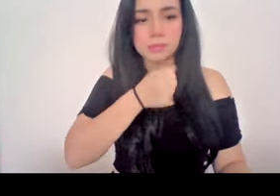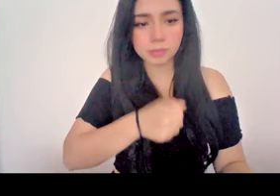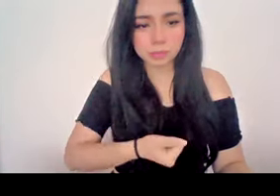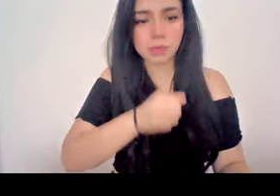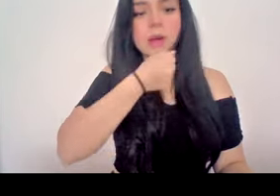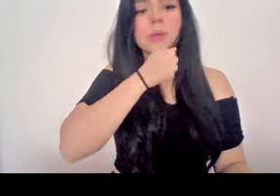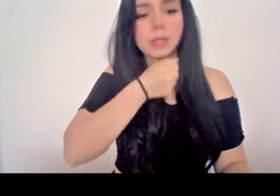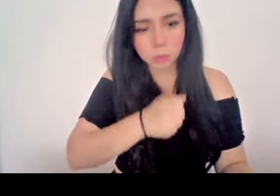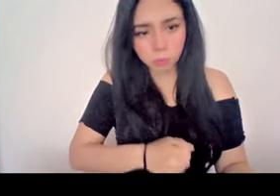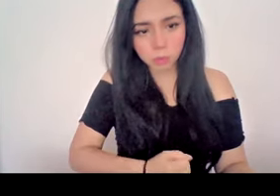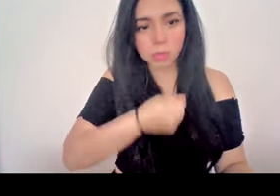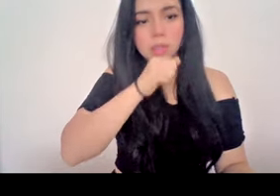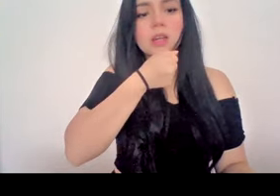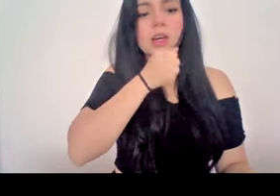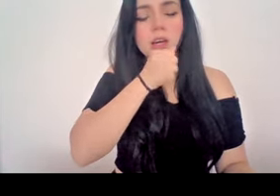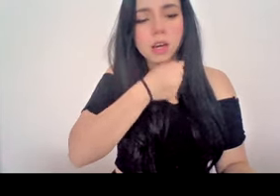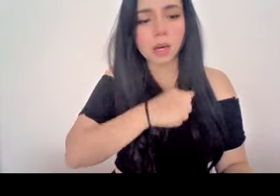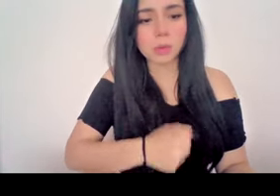Abuelo. Abuelo.